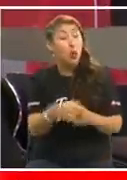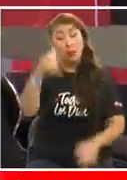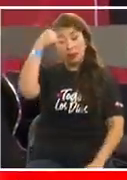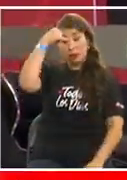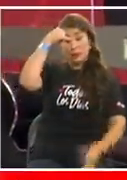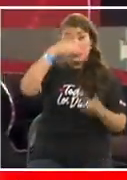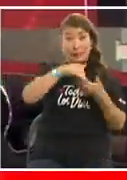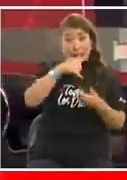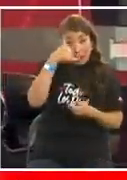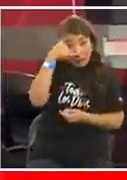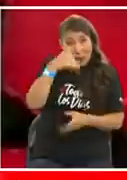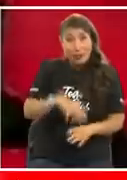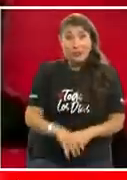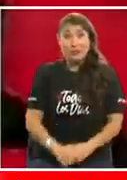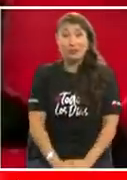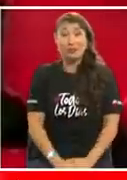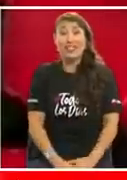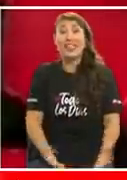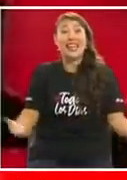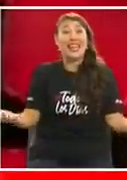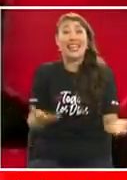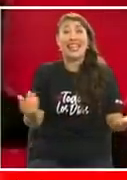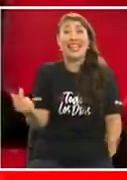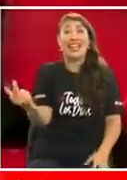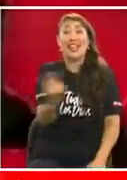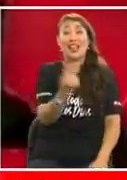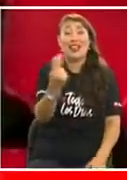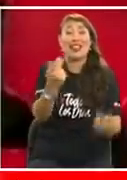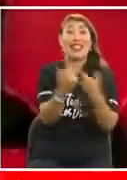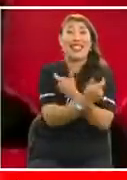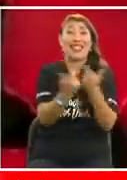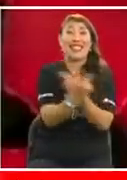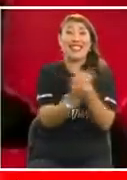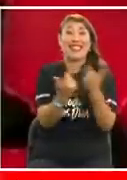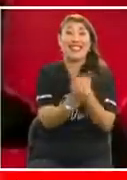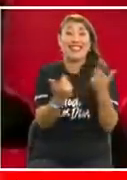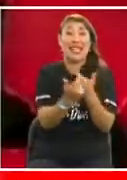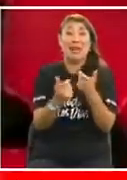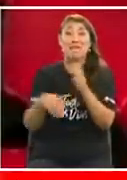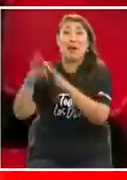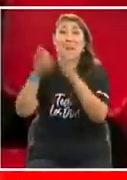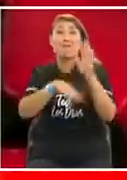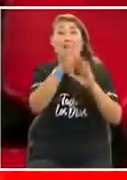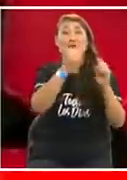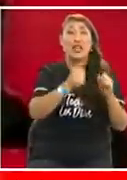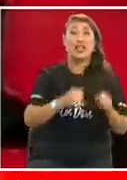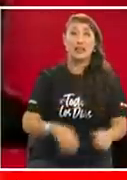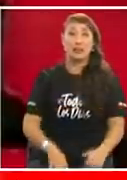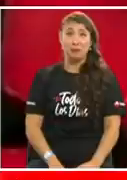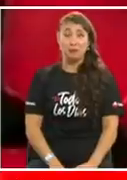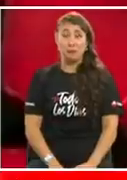perdón. Ahí está. Ay, que la risa de los chiquillos quizás es mucho. Ya, perdón.